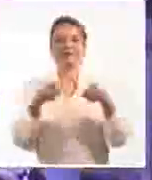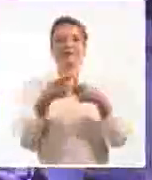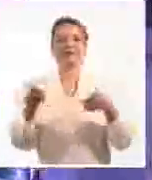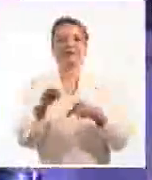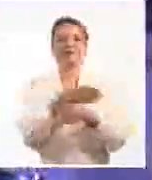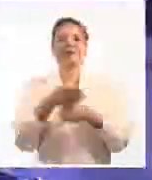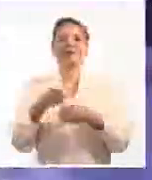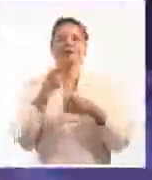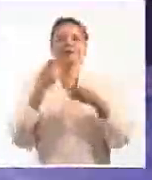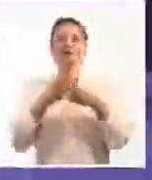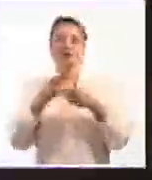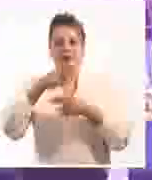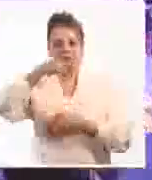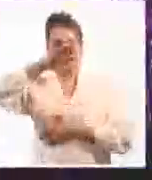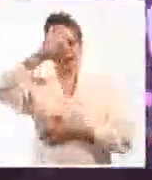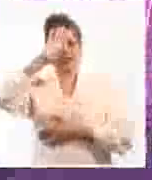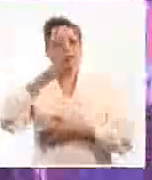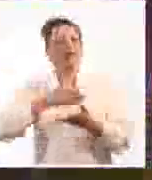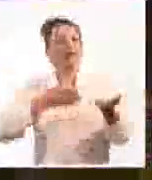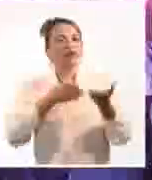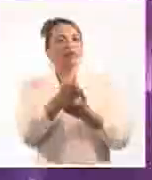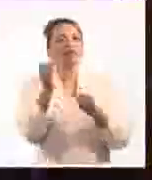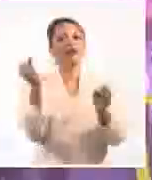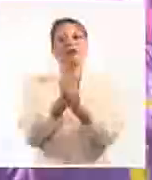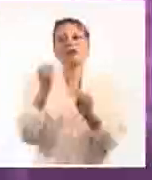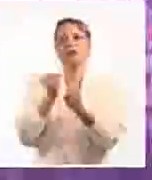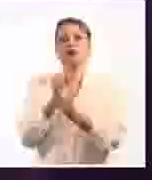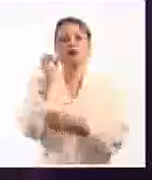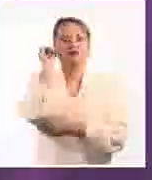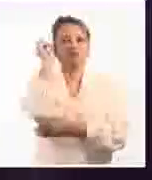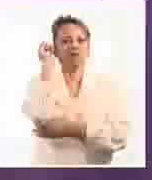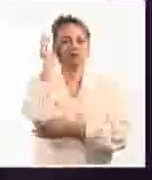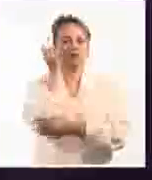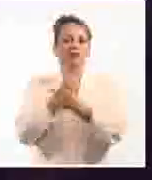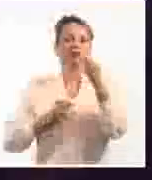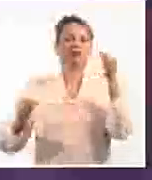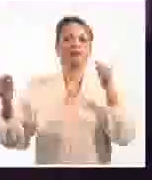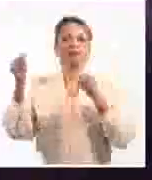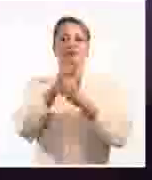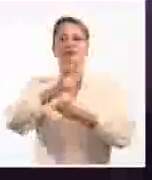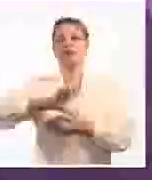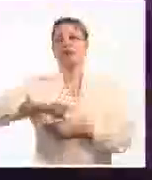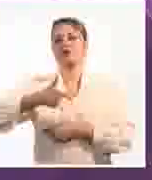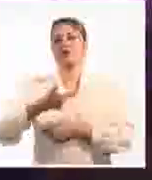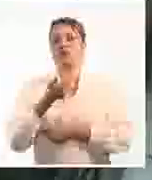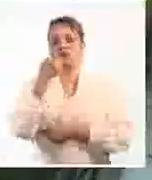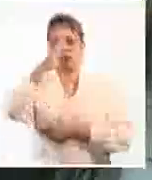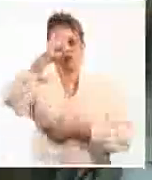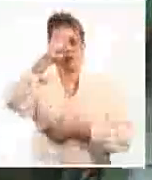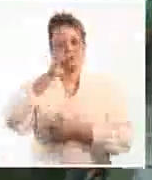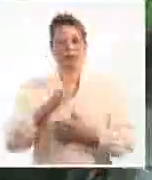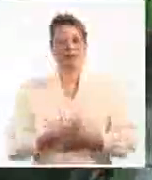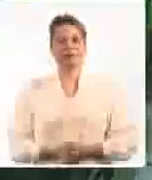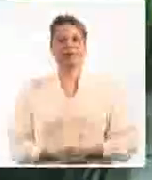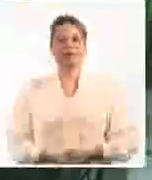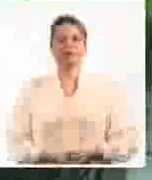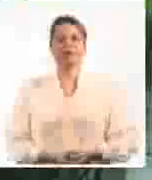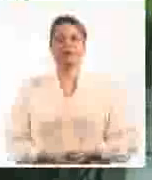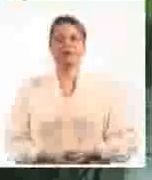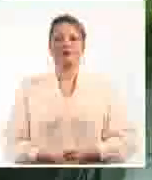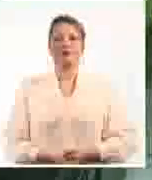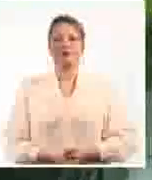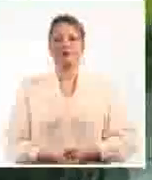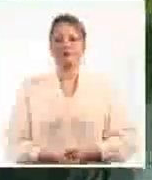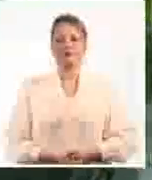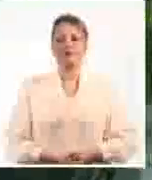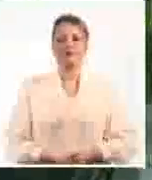renombre nacional mantiene un trabajo creativo esencial para la cultura de la isla. Desde Santi Spíritus, Aileen